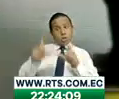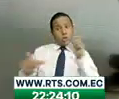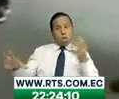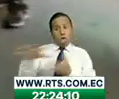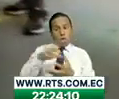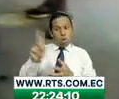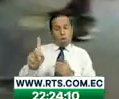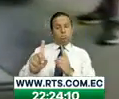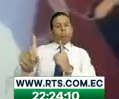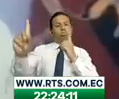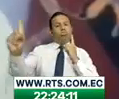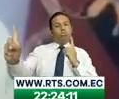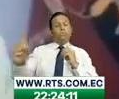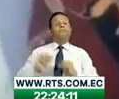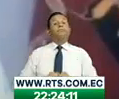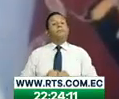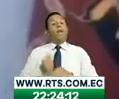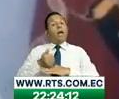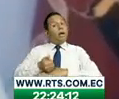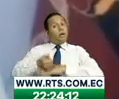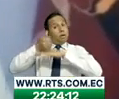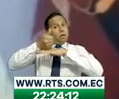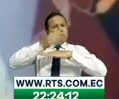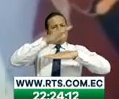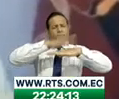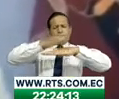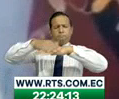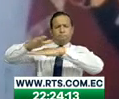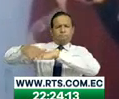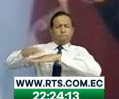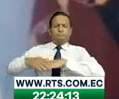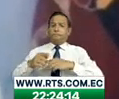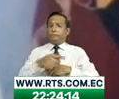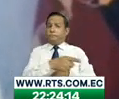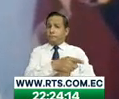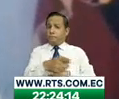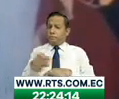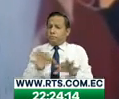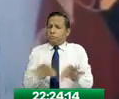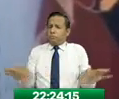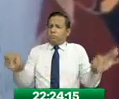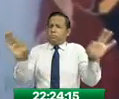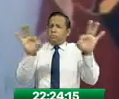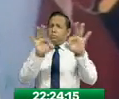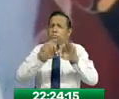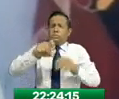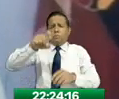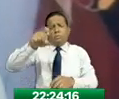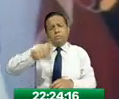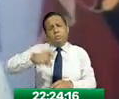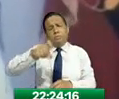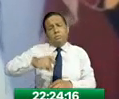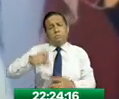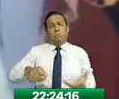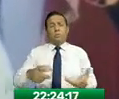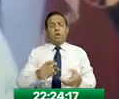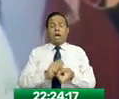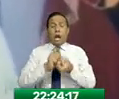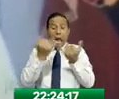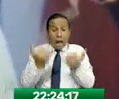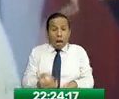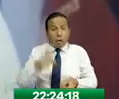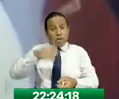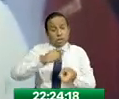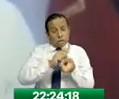parte de las autoridades. Ya nada volverá a ser igual. Por eso es necesario que tomemos este cambio de semaforización